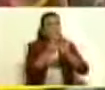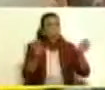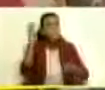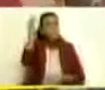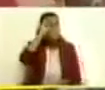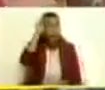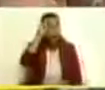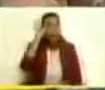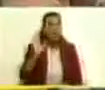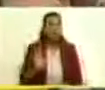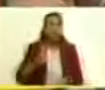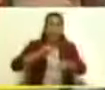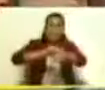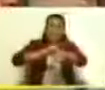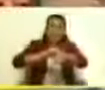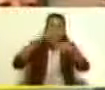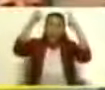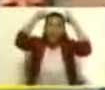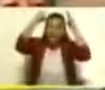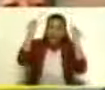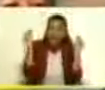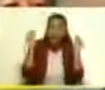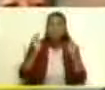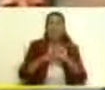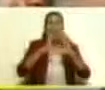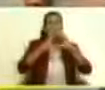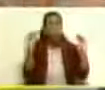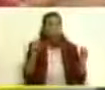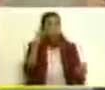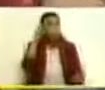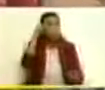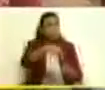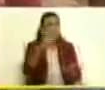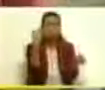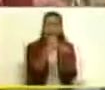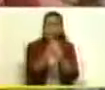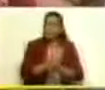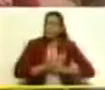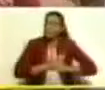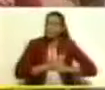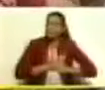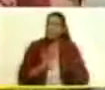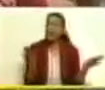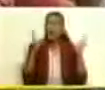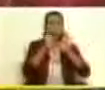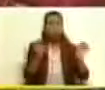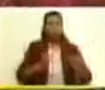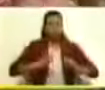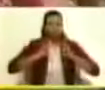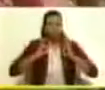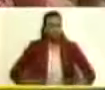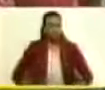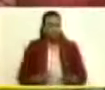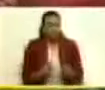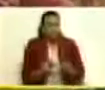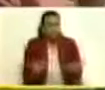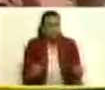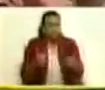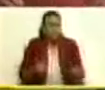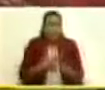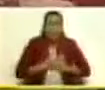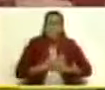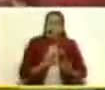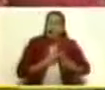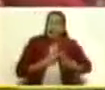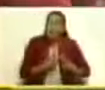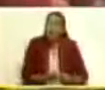educadores, los médicos, enfermeras y todos trabajamos con amor y educación. Lo hacemos con amor y